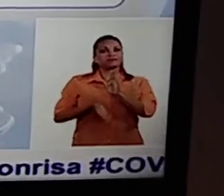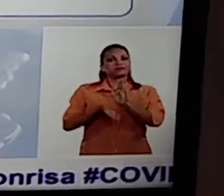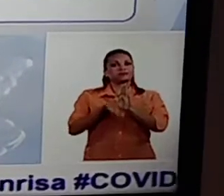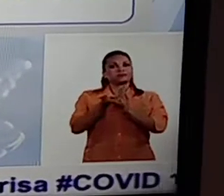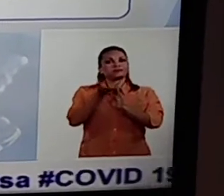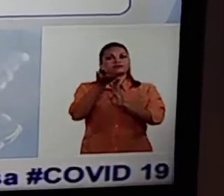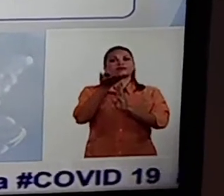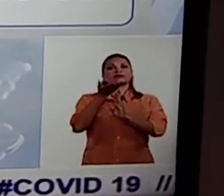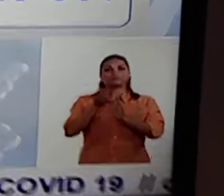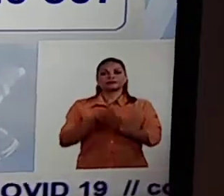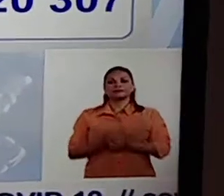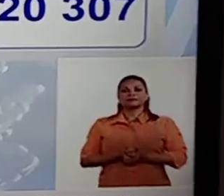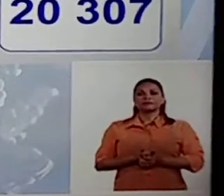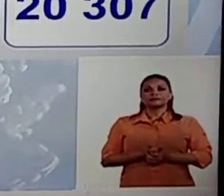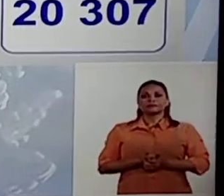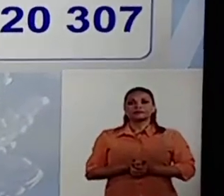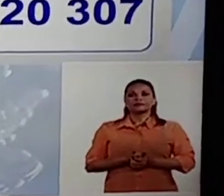20.307 incluso,